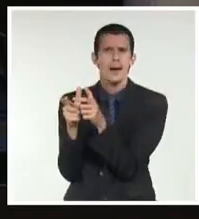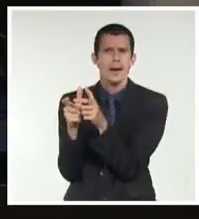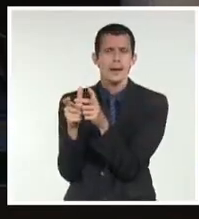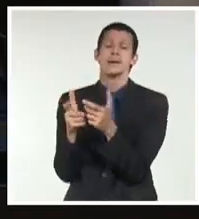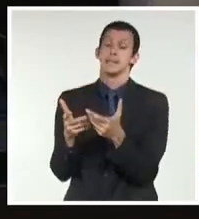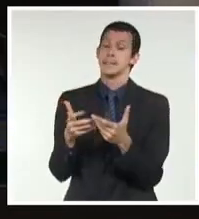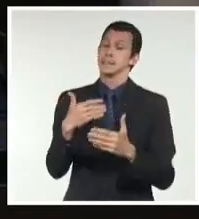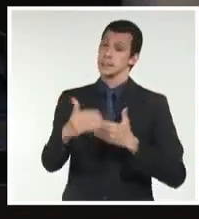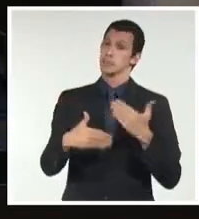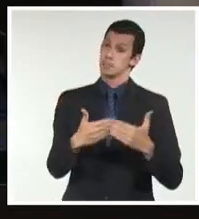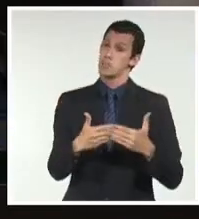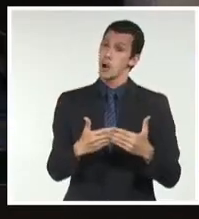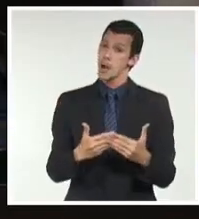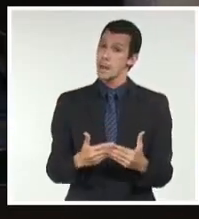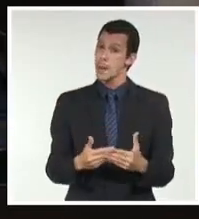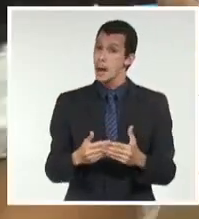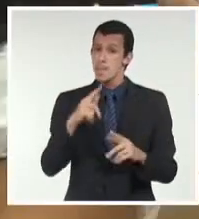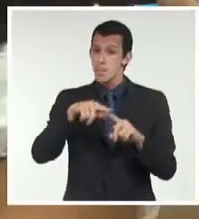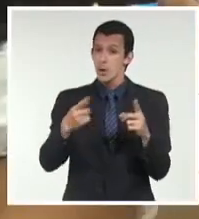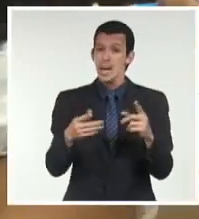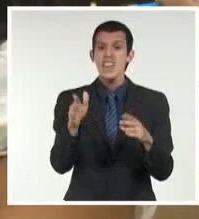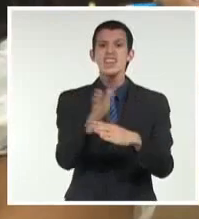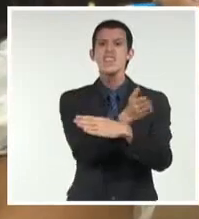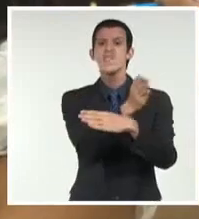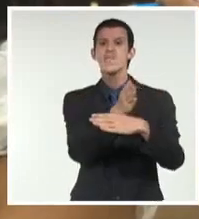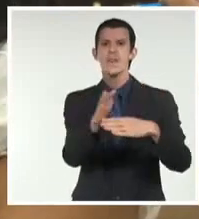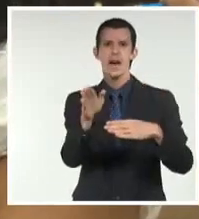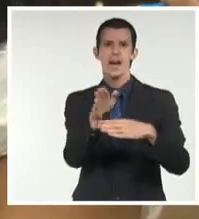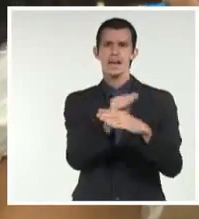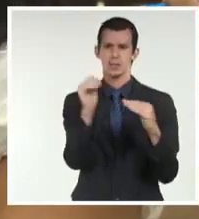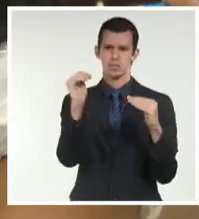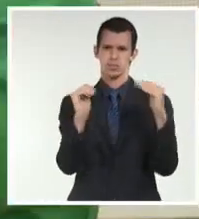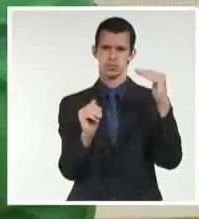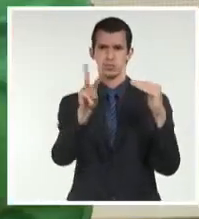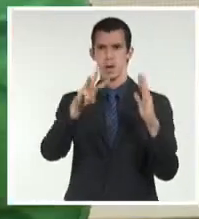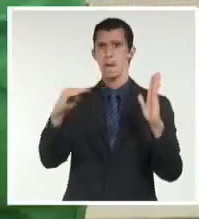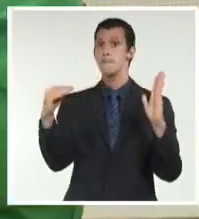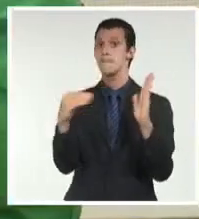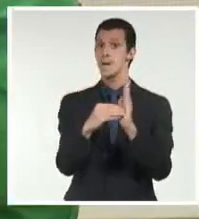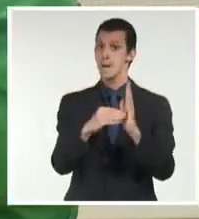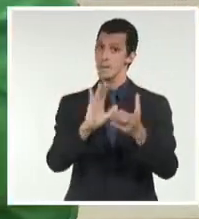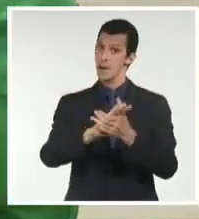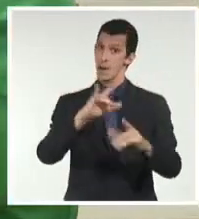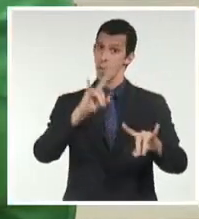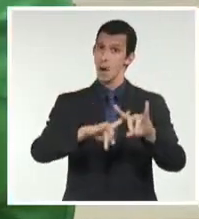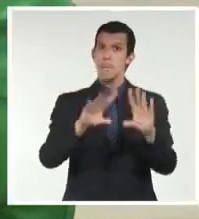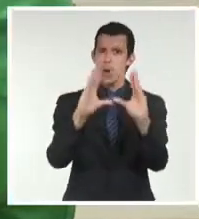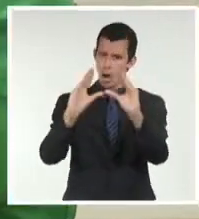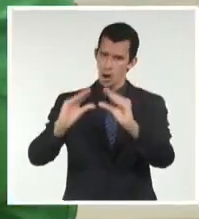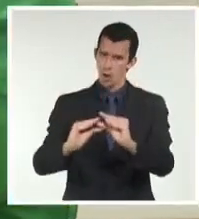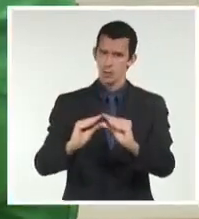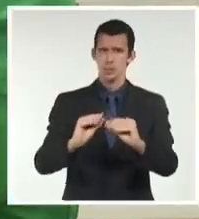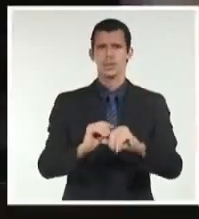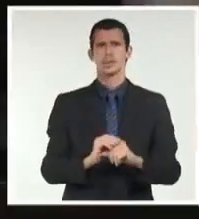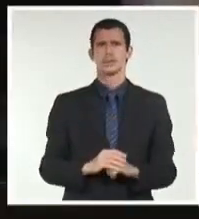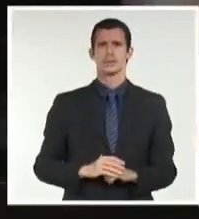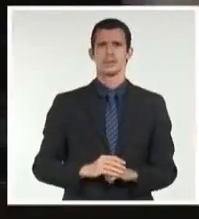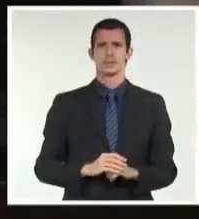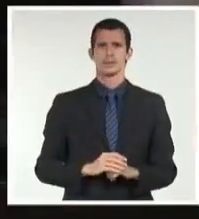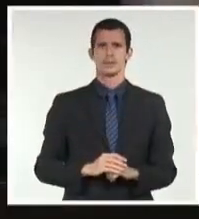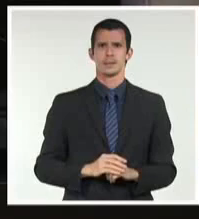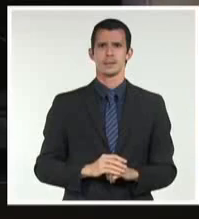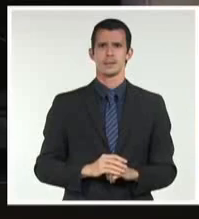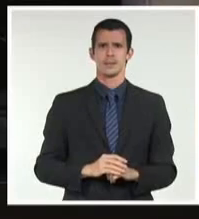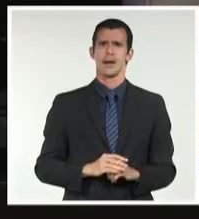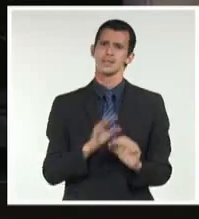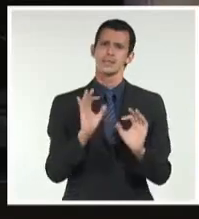se ha montado por más de los 3.000 megawatts en el horario pico de por la noche. Todos los problemas asociados al bloqueo,